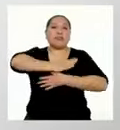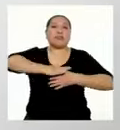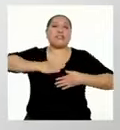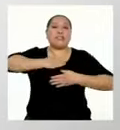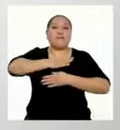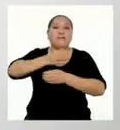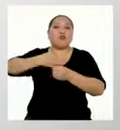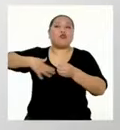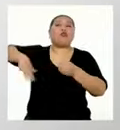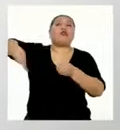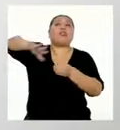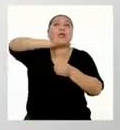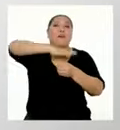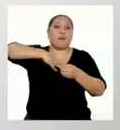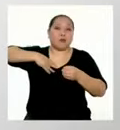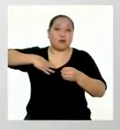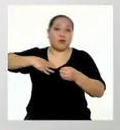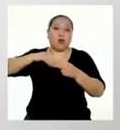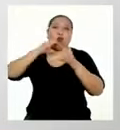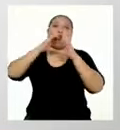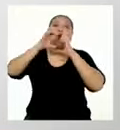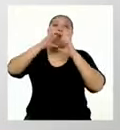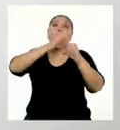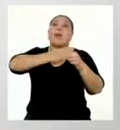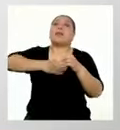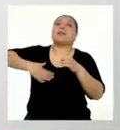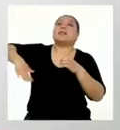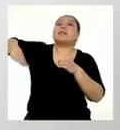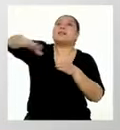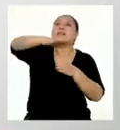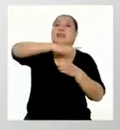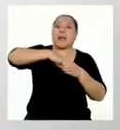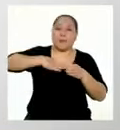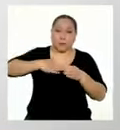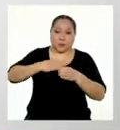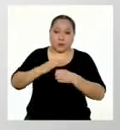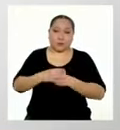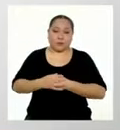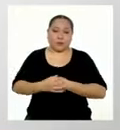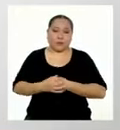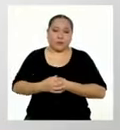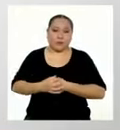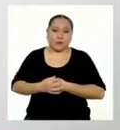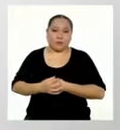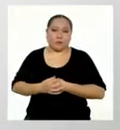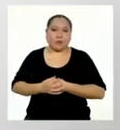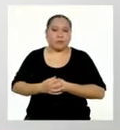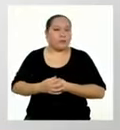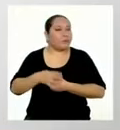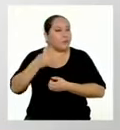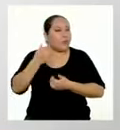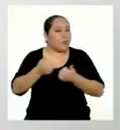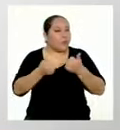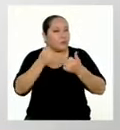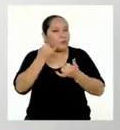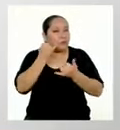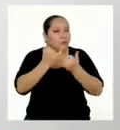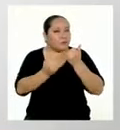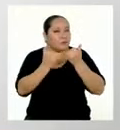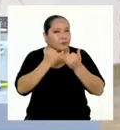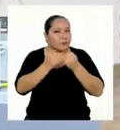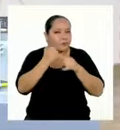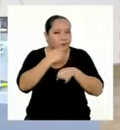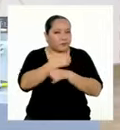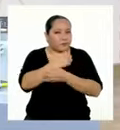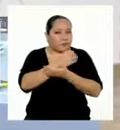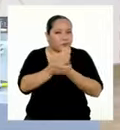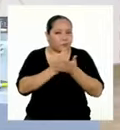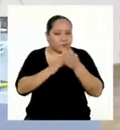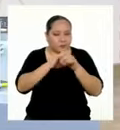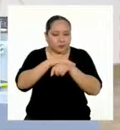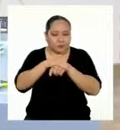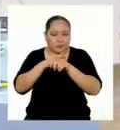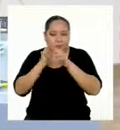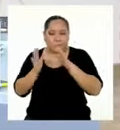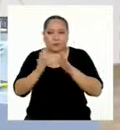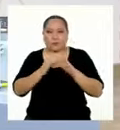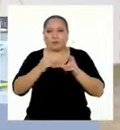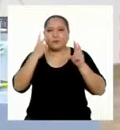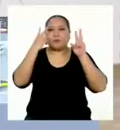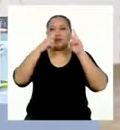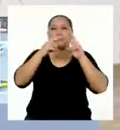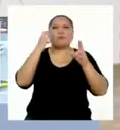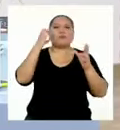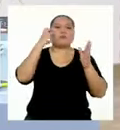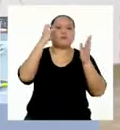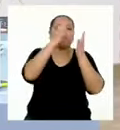dialoguemos. Muy bien. Ahora, ¿cuál fue tu último paso de planificación? Determinar los